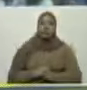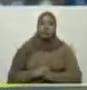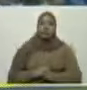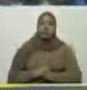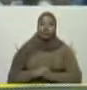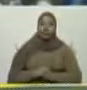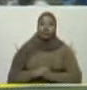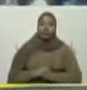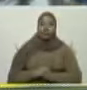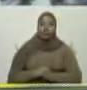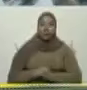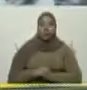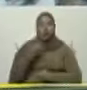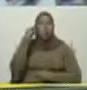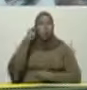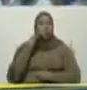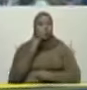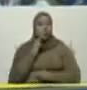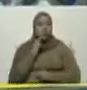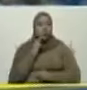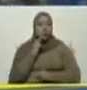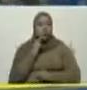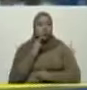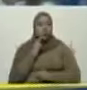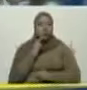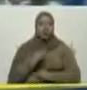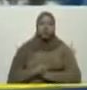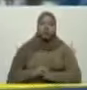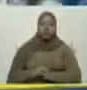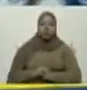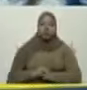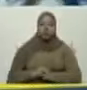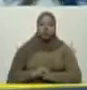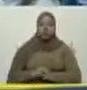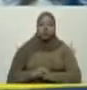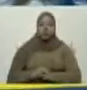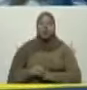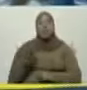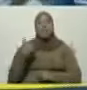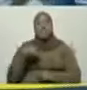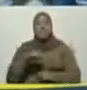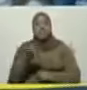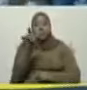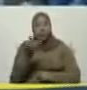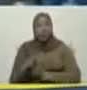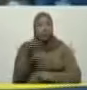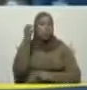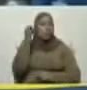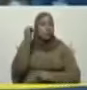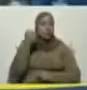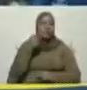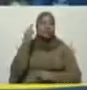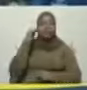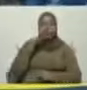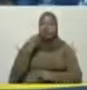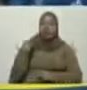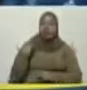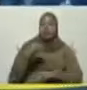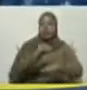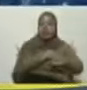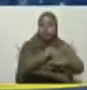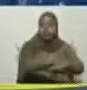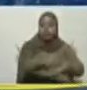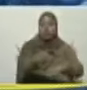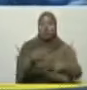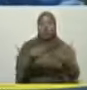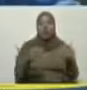mañana Bolívar Mira María Bolívar decía